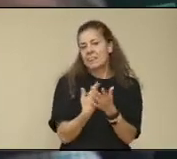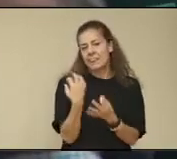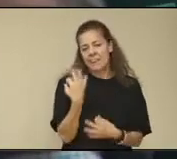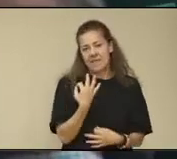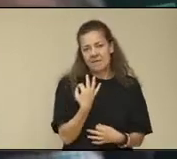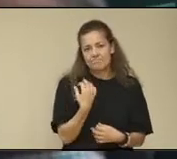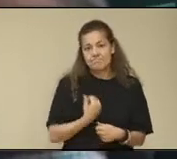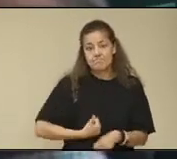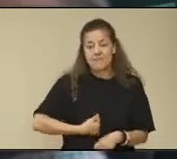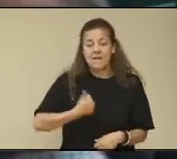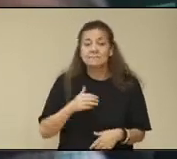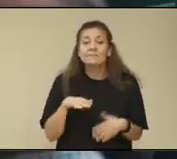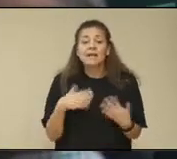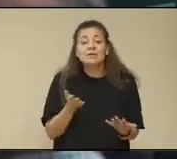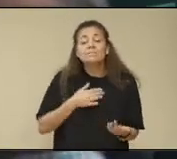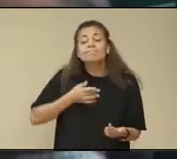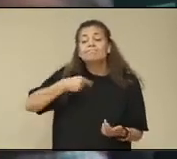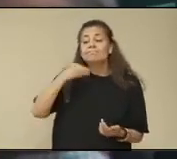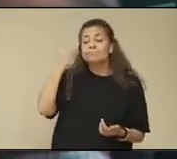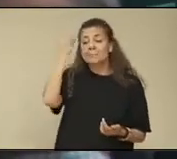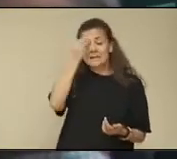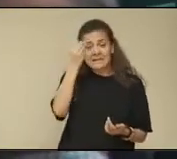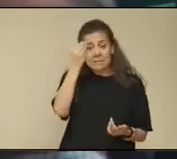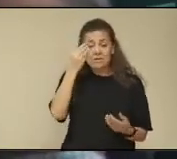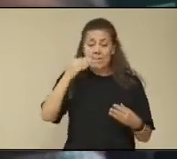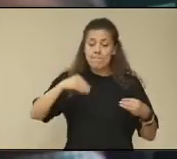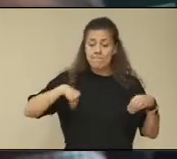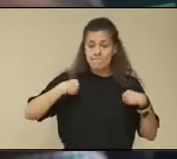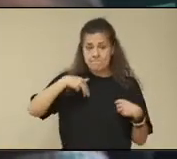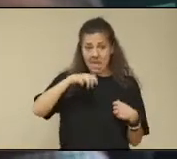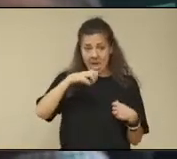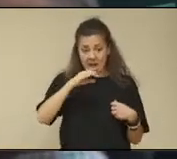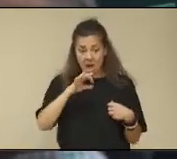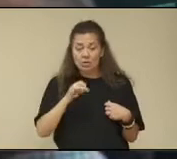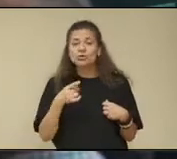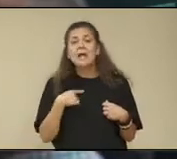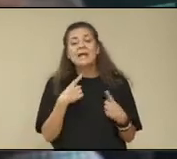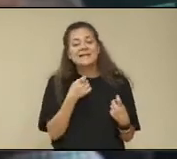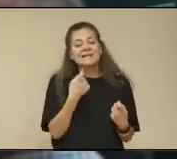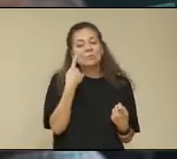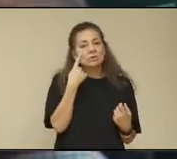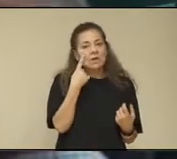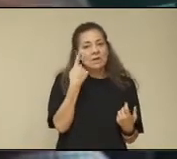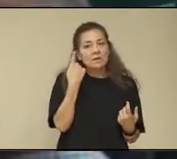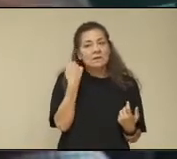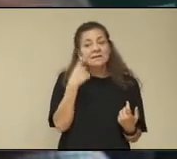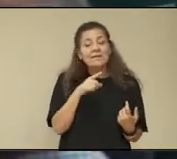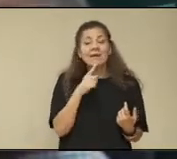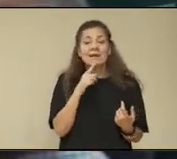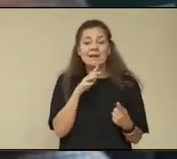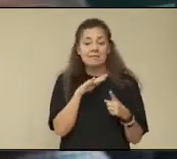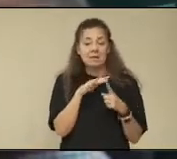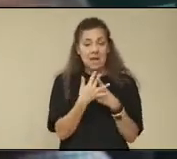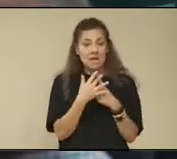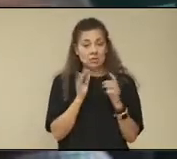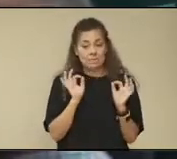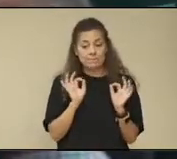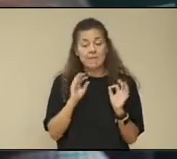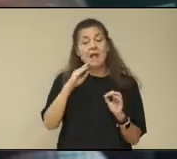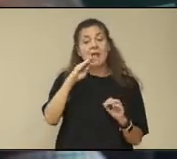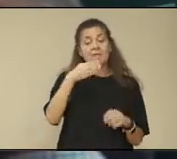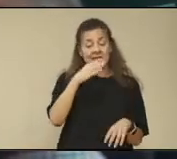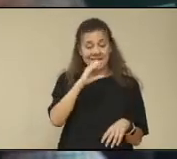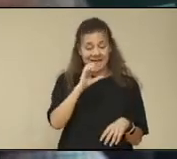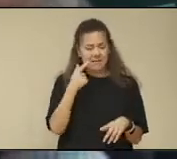lo tanto, pensamos que en macacos necesitamos ver, en el caso de Mentebevac, de BCG ya se